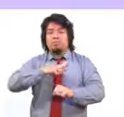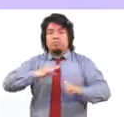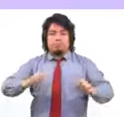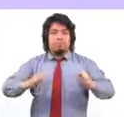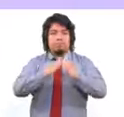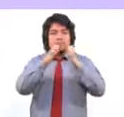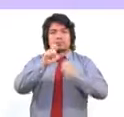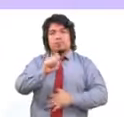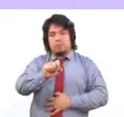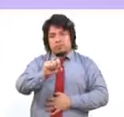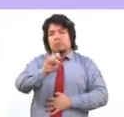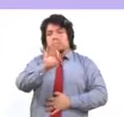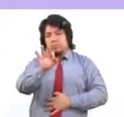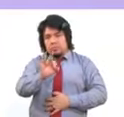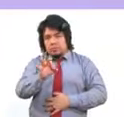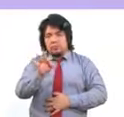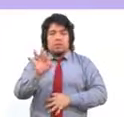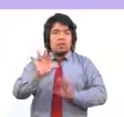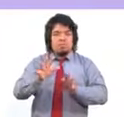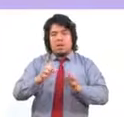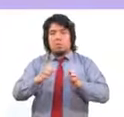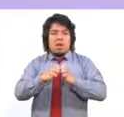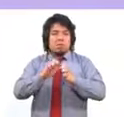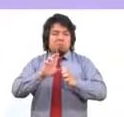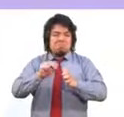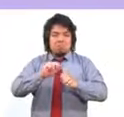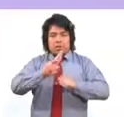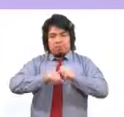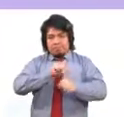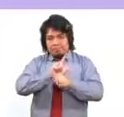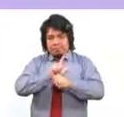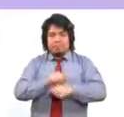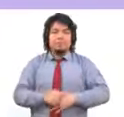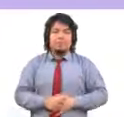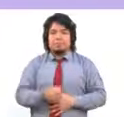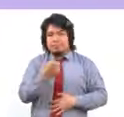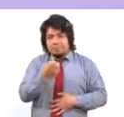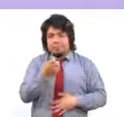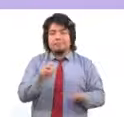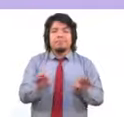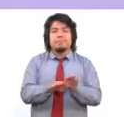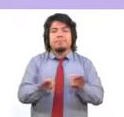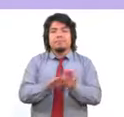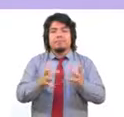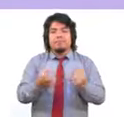un 20% de no emergencias. Esto nos ha llevado a tener